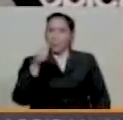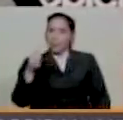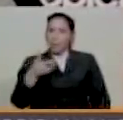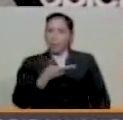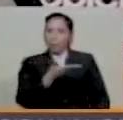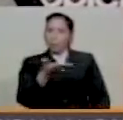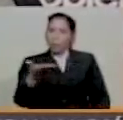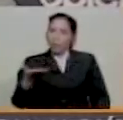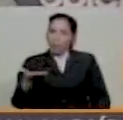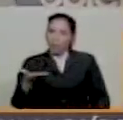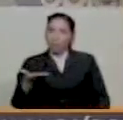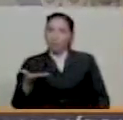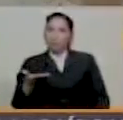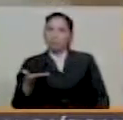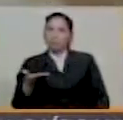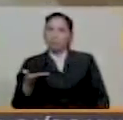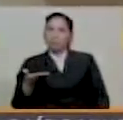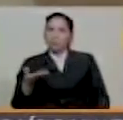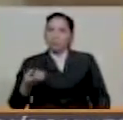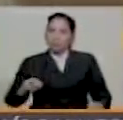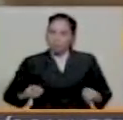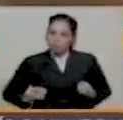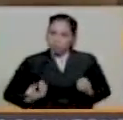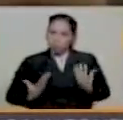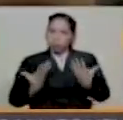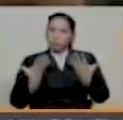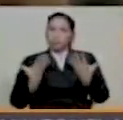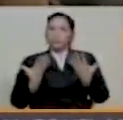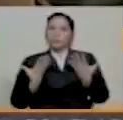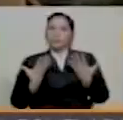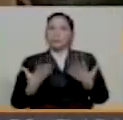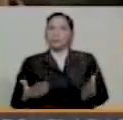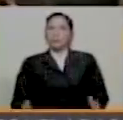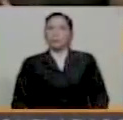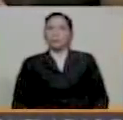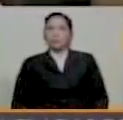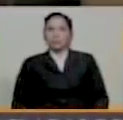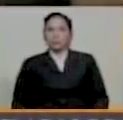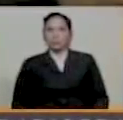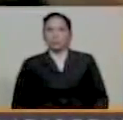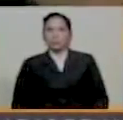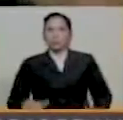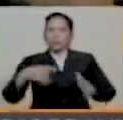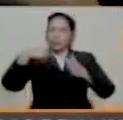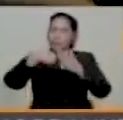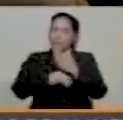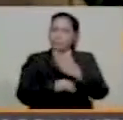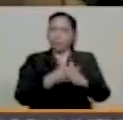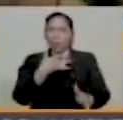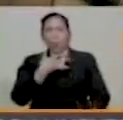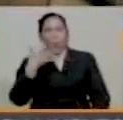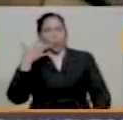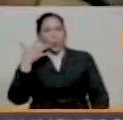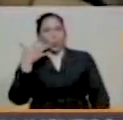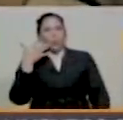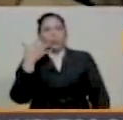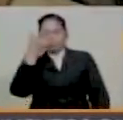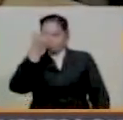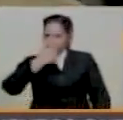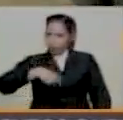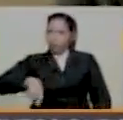pueda transmitir o resumir el profundo orgullo de ser venezolano, de